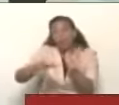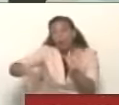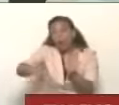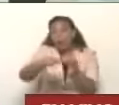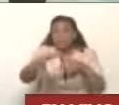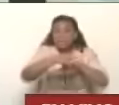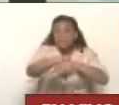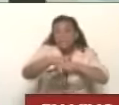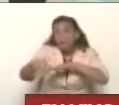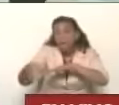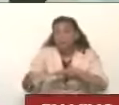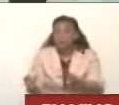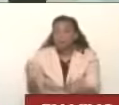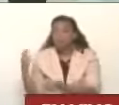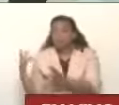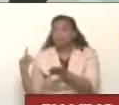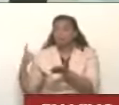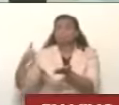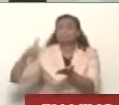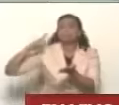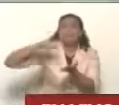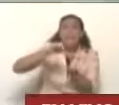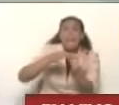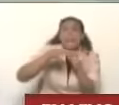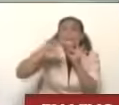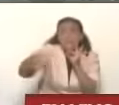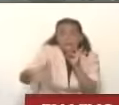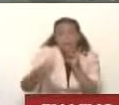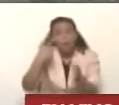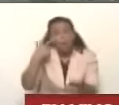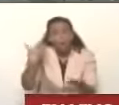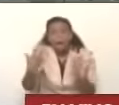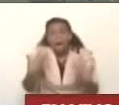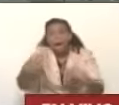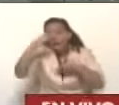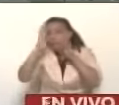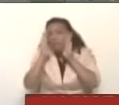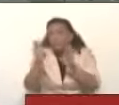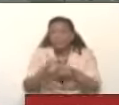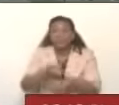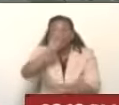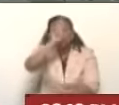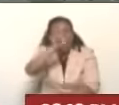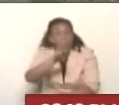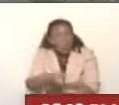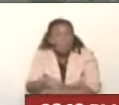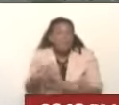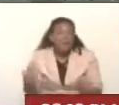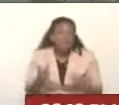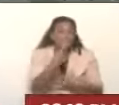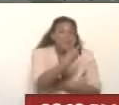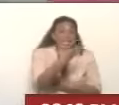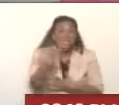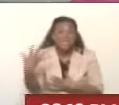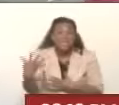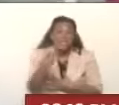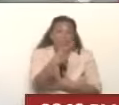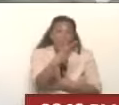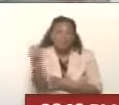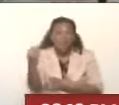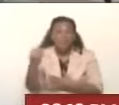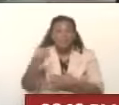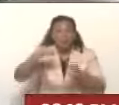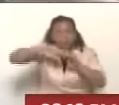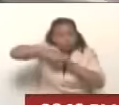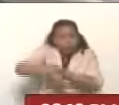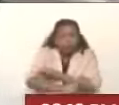aledaños, que pacientes que se vienen para acá, que traen de referencia. Bueno, aquí diario, presidente, de 25 a 30 partos